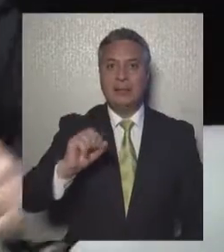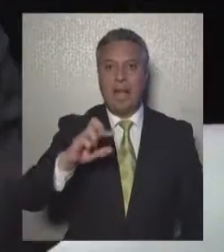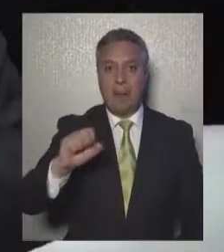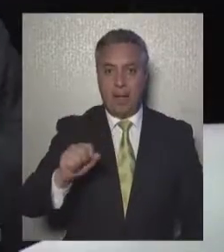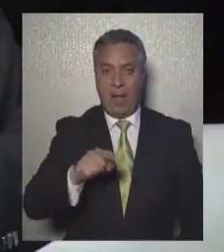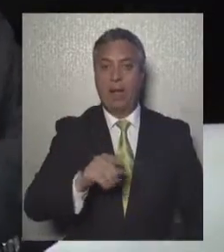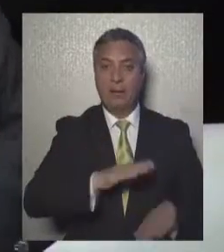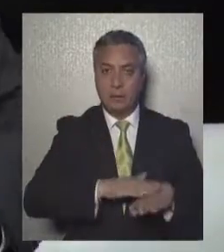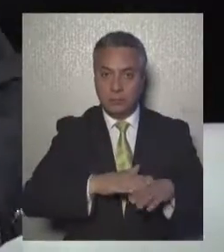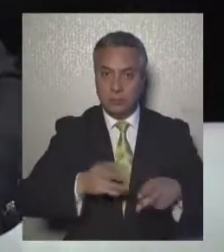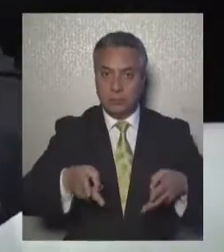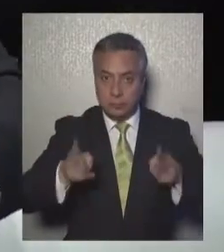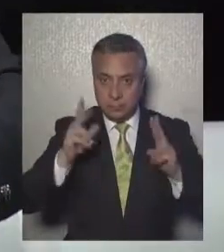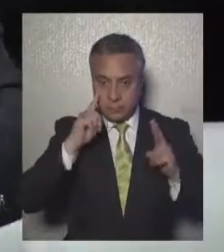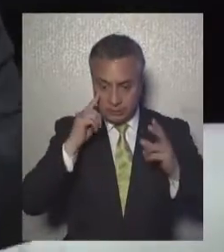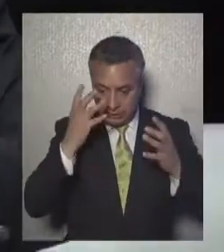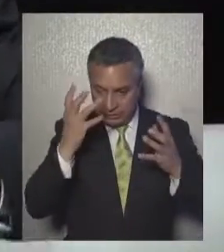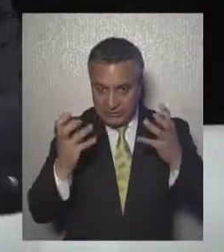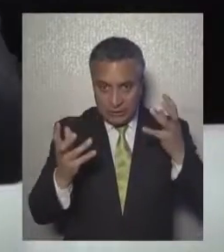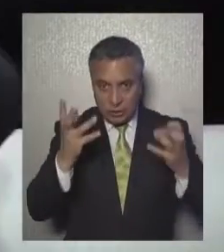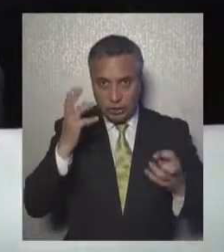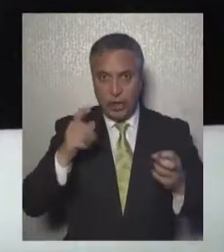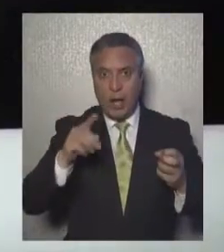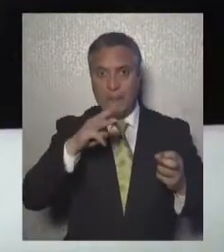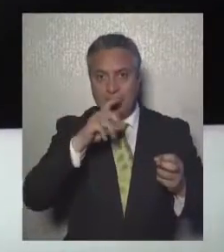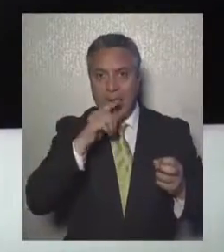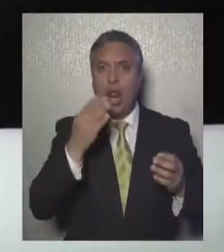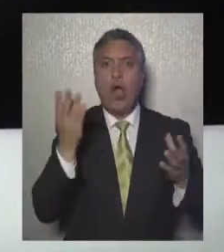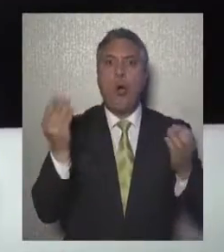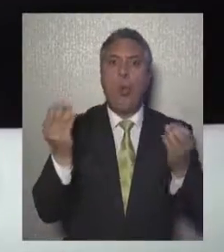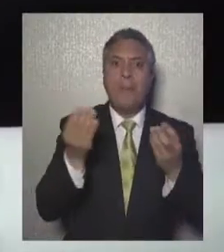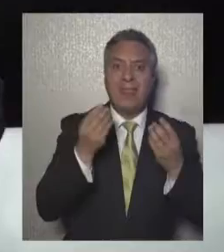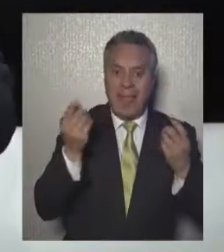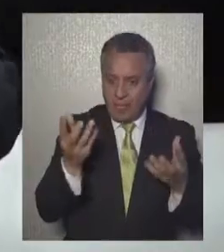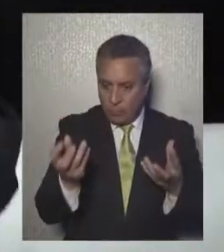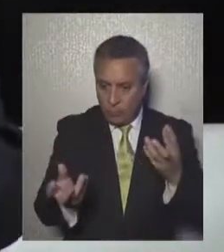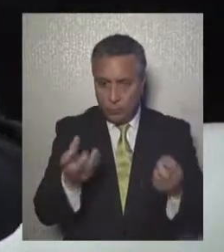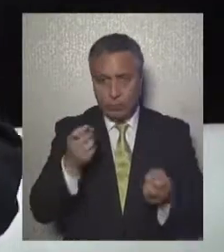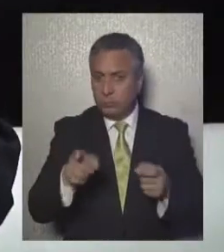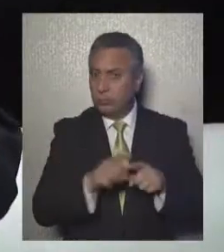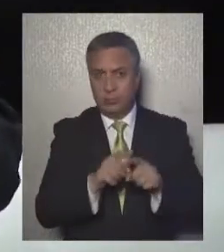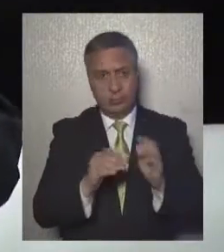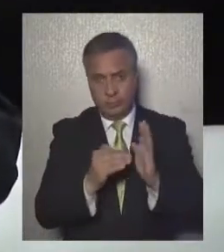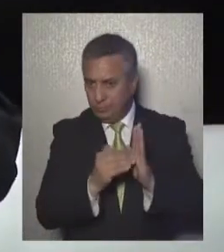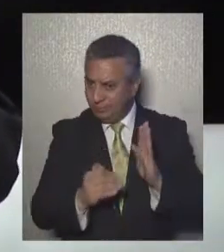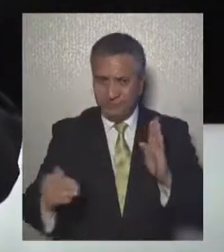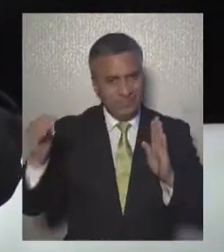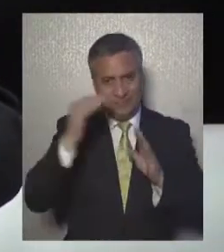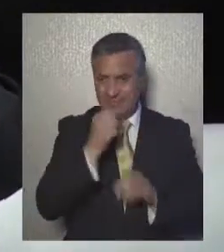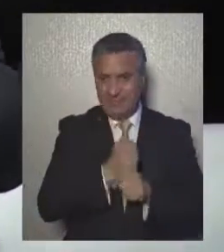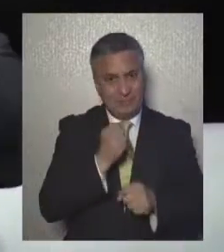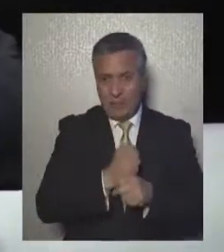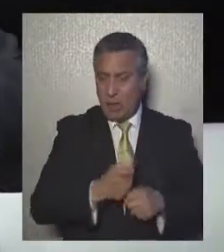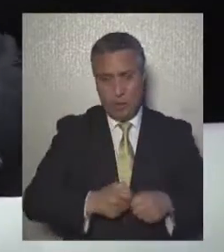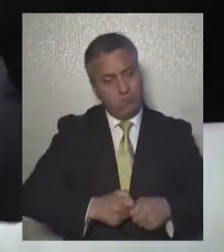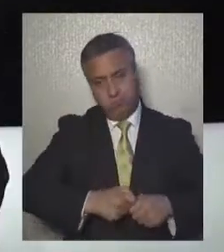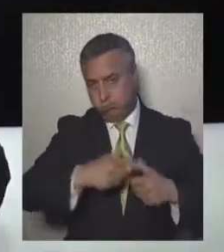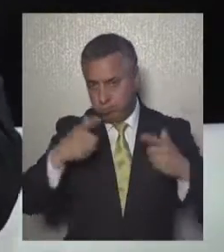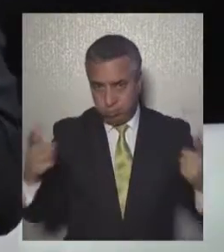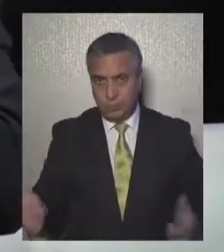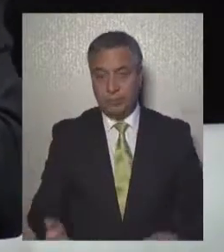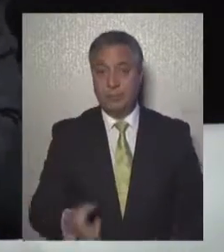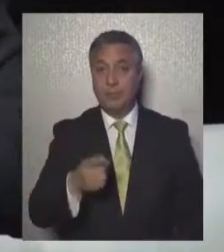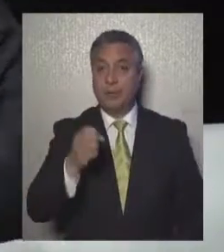permitir con sensores controlar el metano, la humedad, etcétera, para aumentar dramáticamente la productividad.